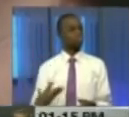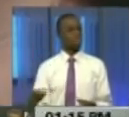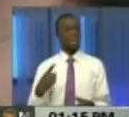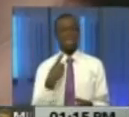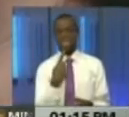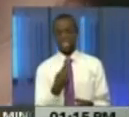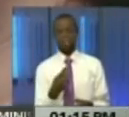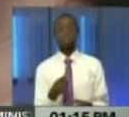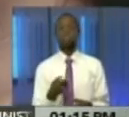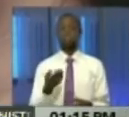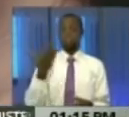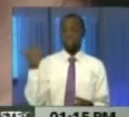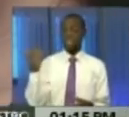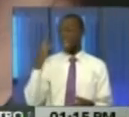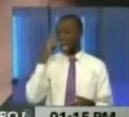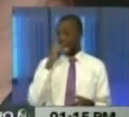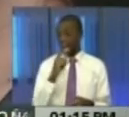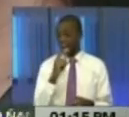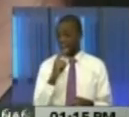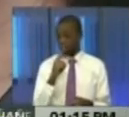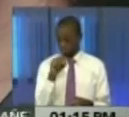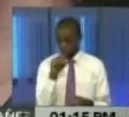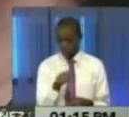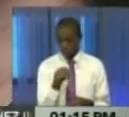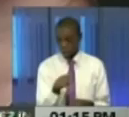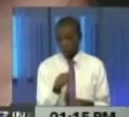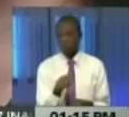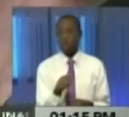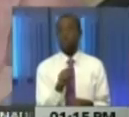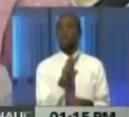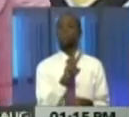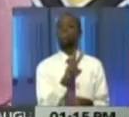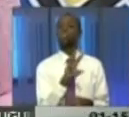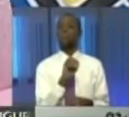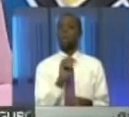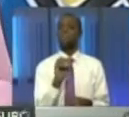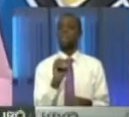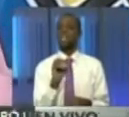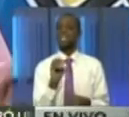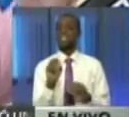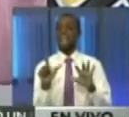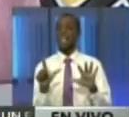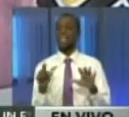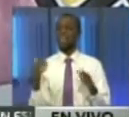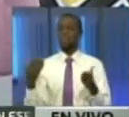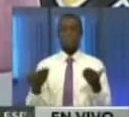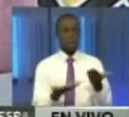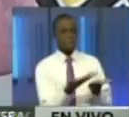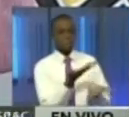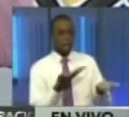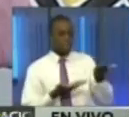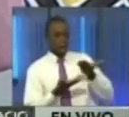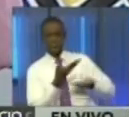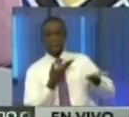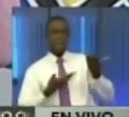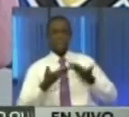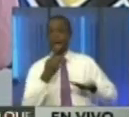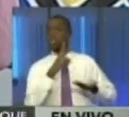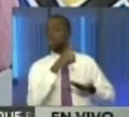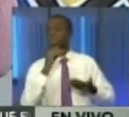Nosotros en ese año tuvimos más de 400 solicitudes de referendos revocatorios. Algunas incluso